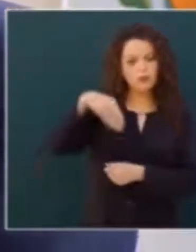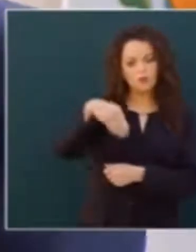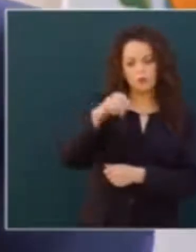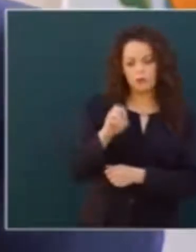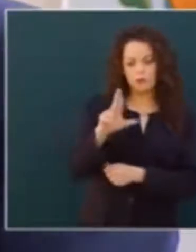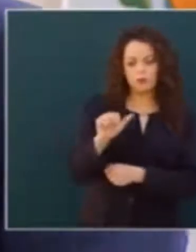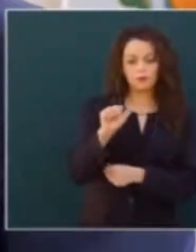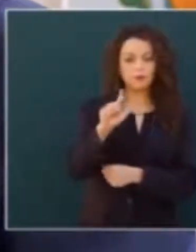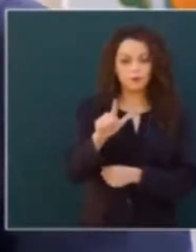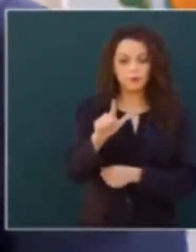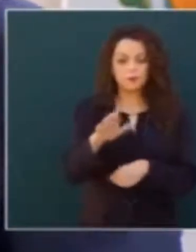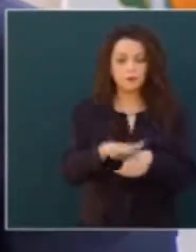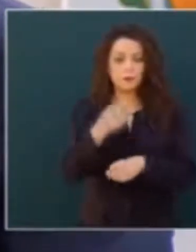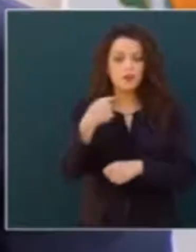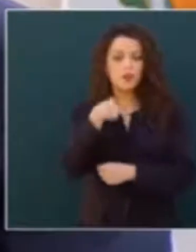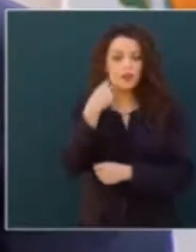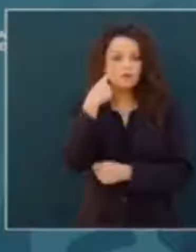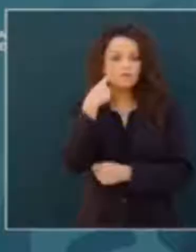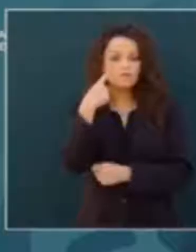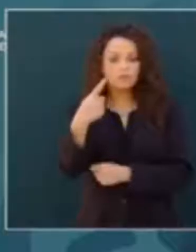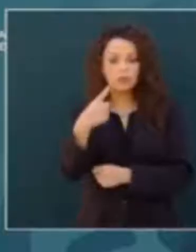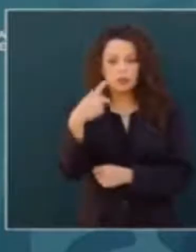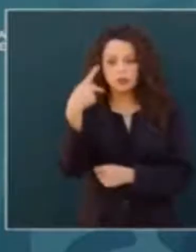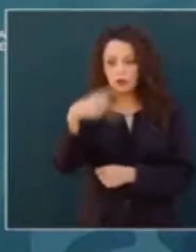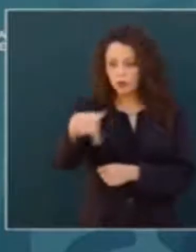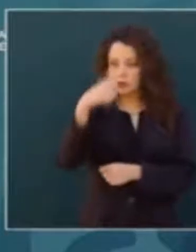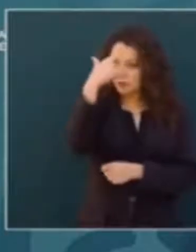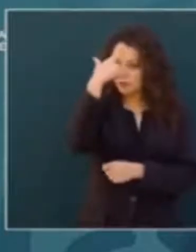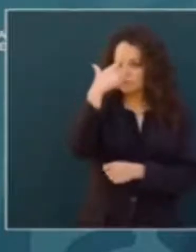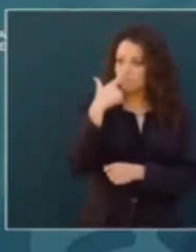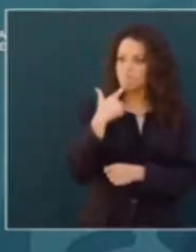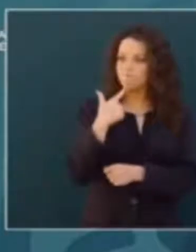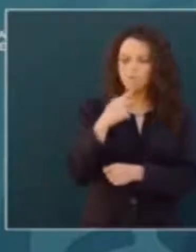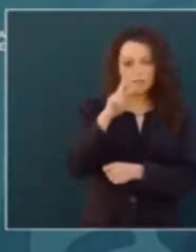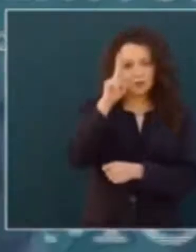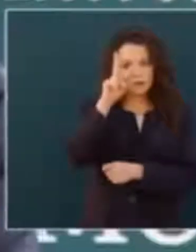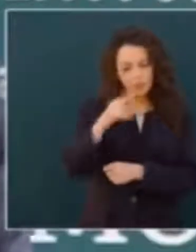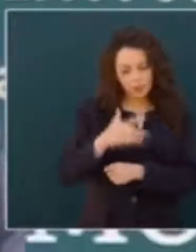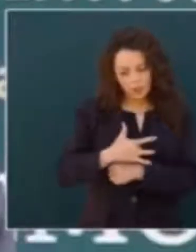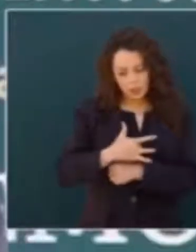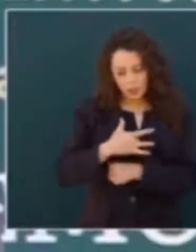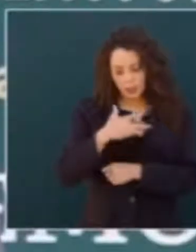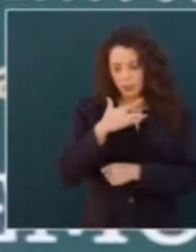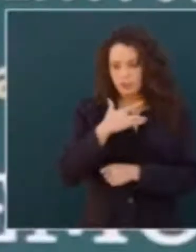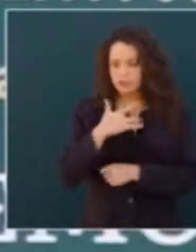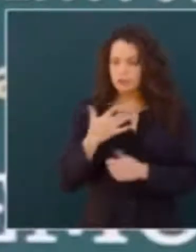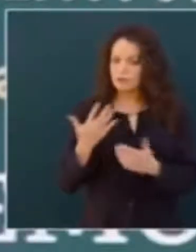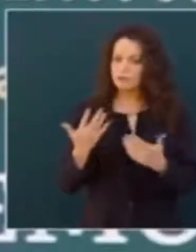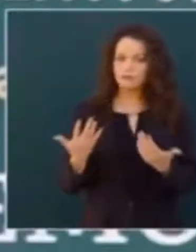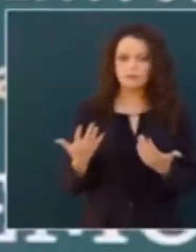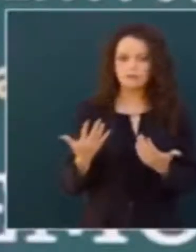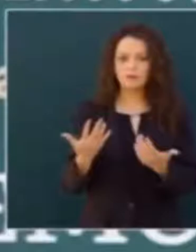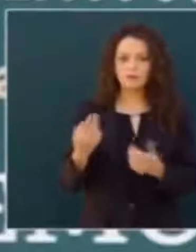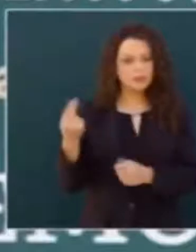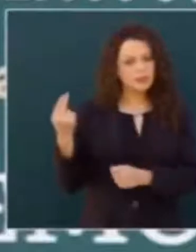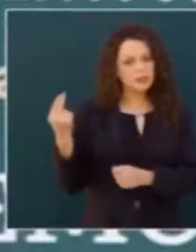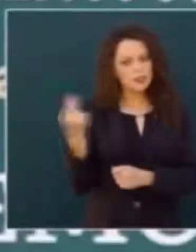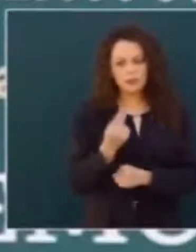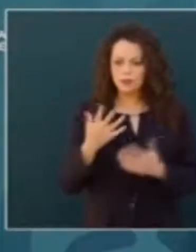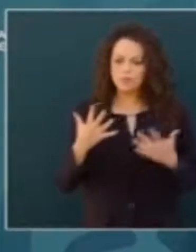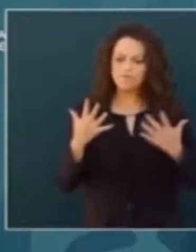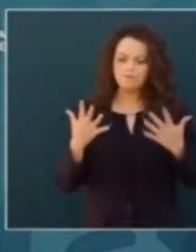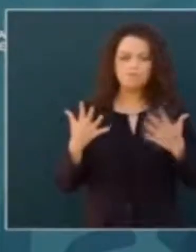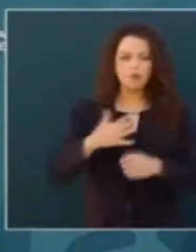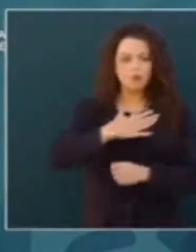sus semblantes el disgusto que les causa la demanda de auxilio o de justicia de